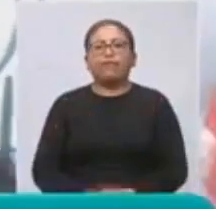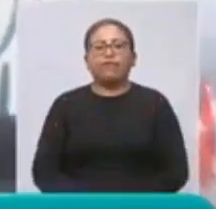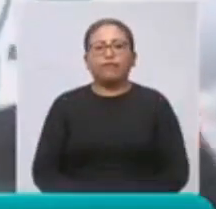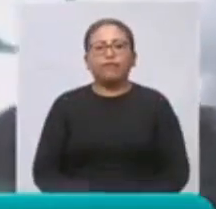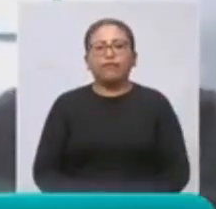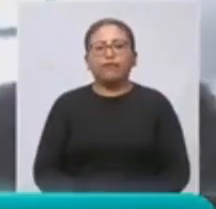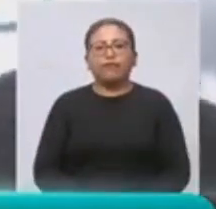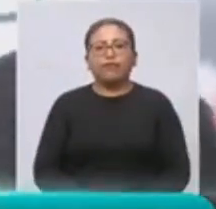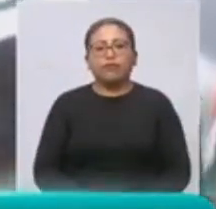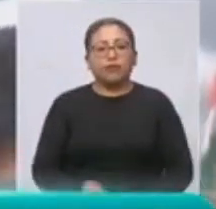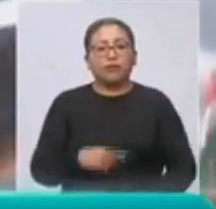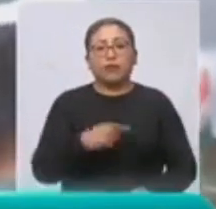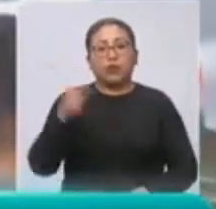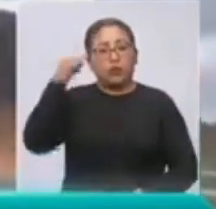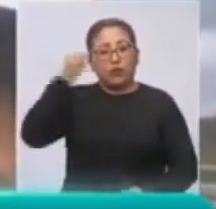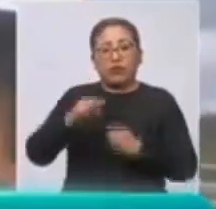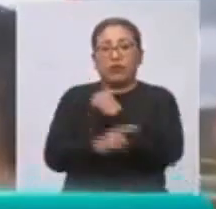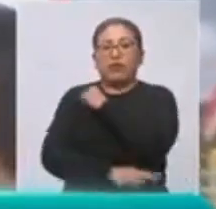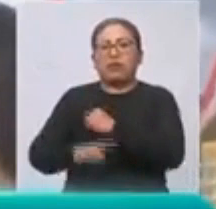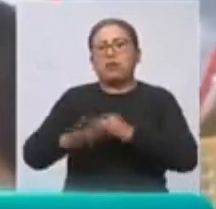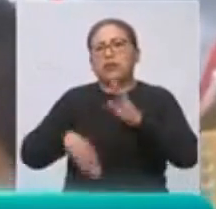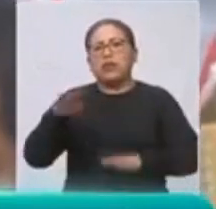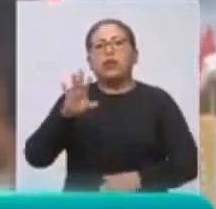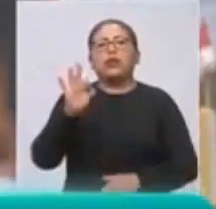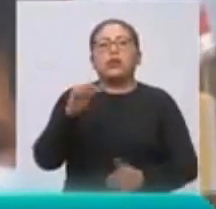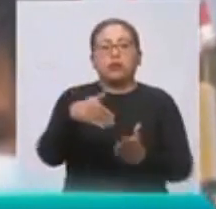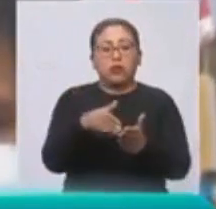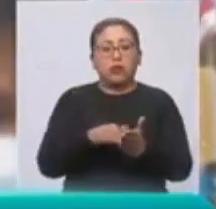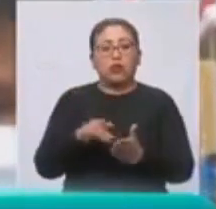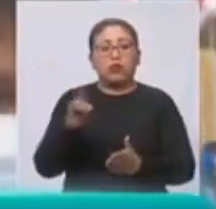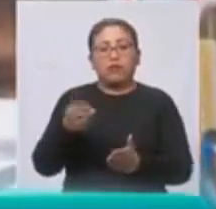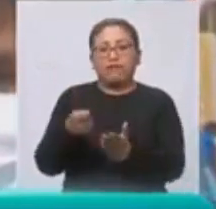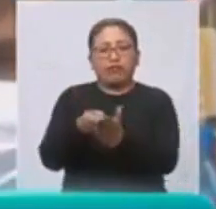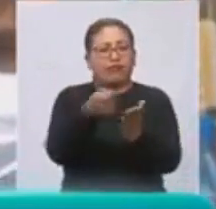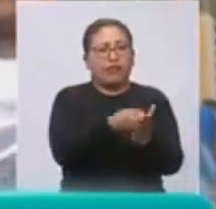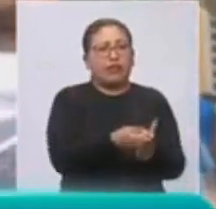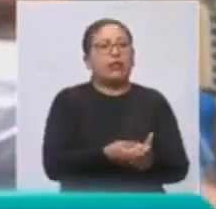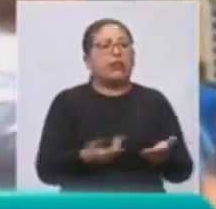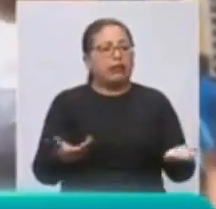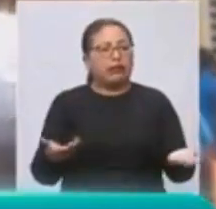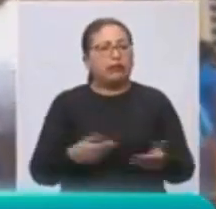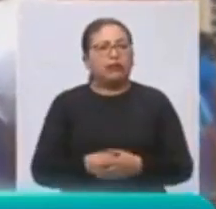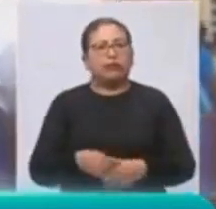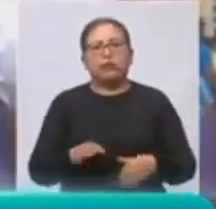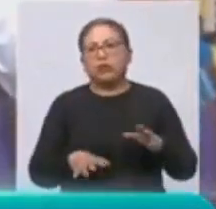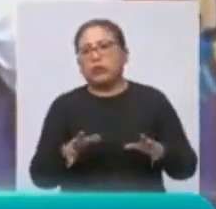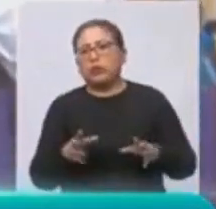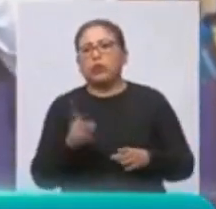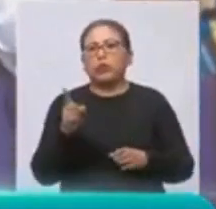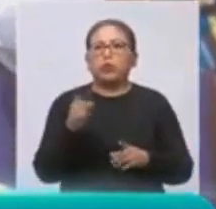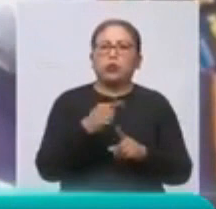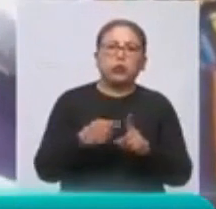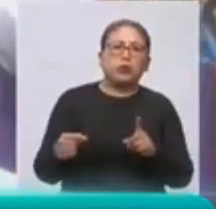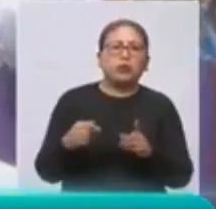que nos ha demandado en el gobierno nacional más de 9 millones de bolivianos. Estamos hablando algo así como